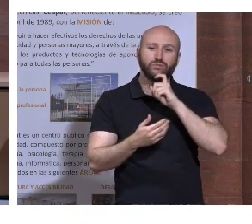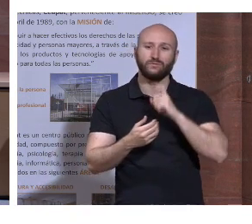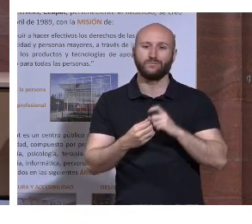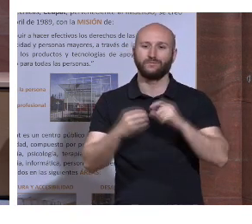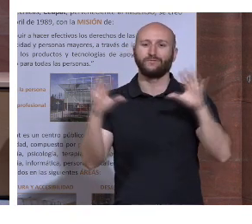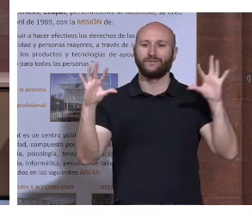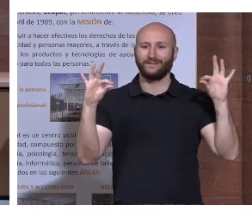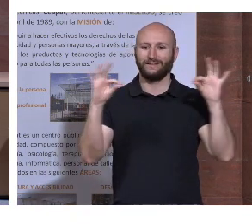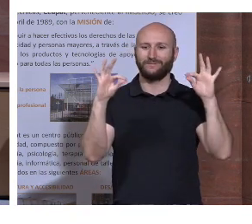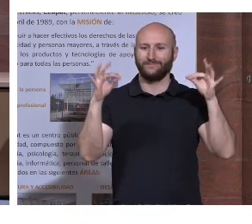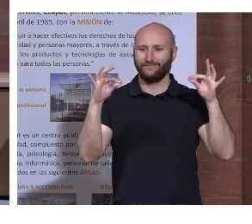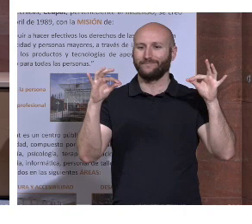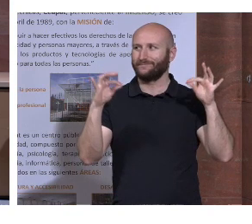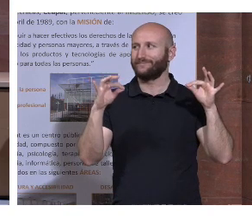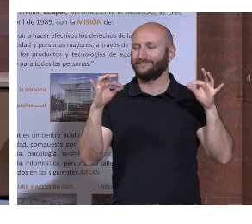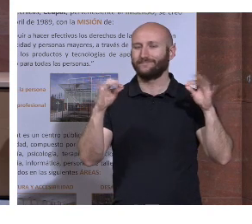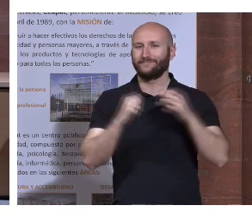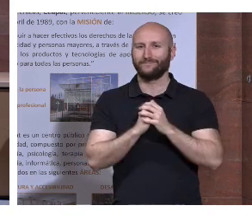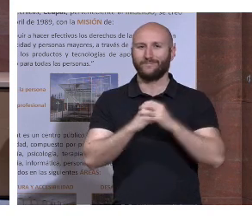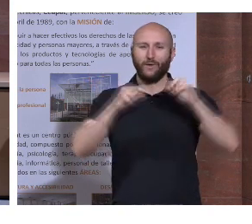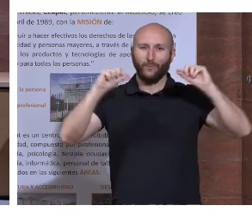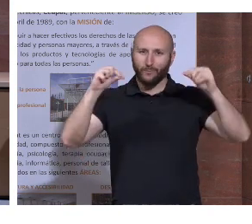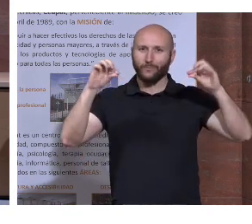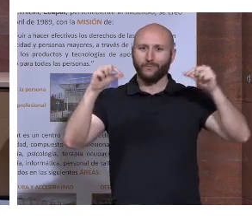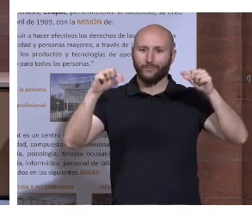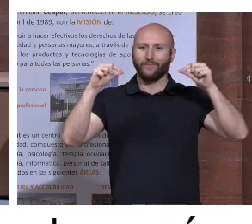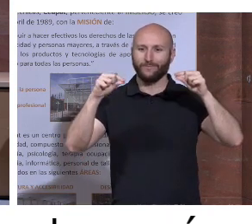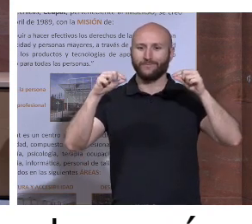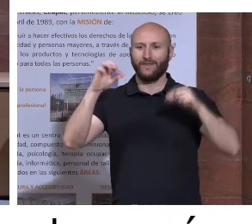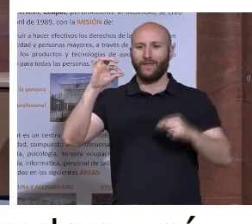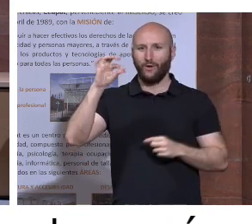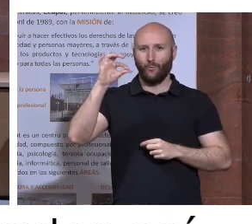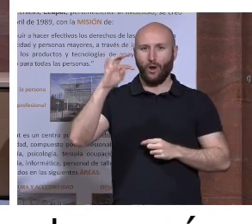así, vamos a hacer una bolita.